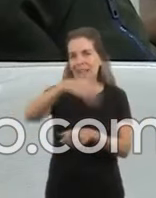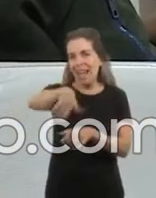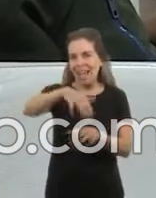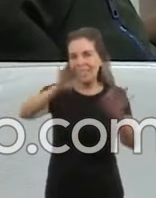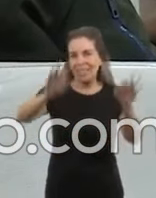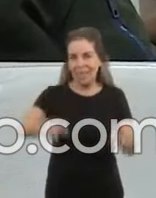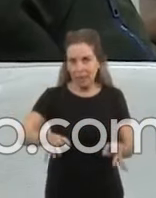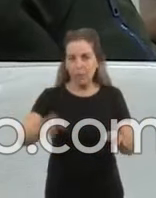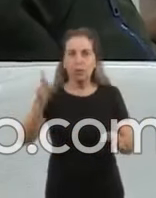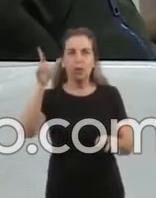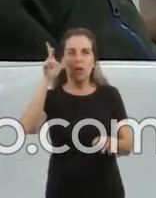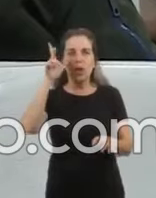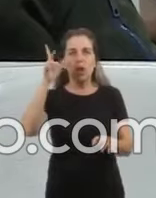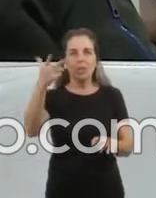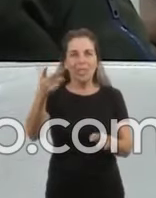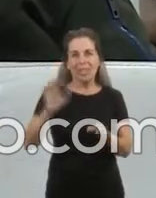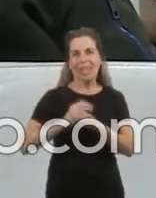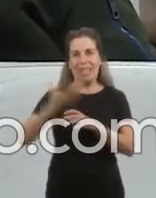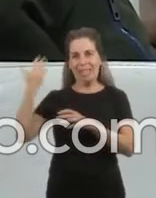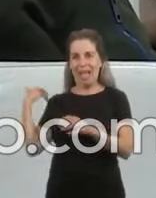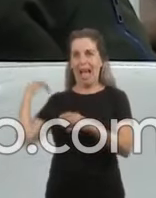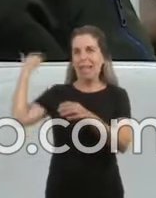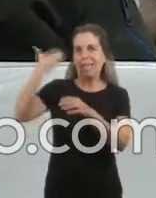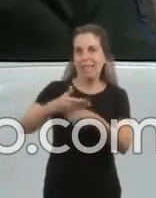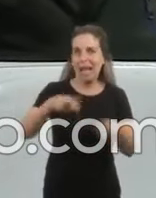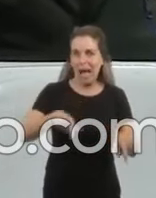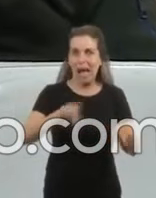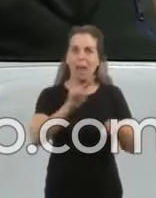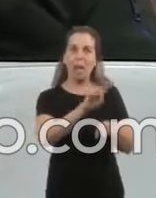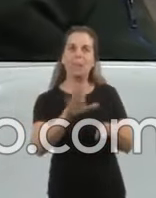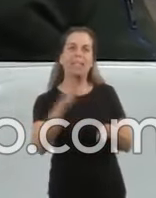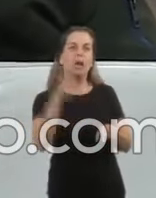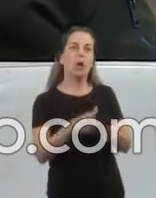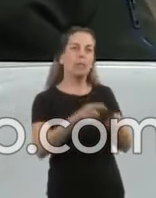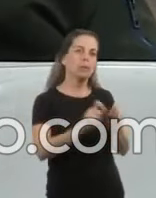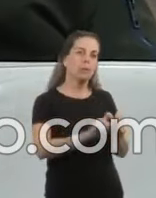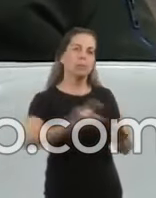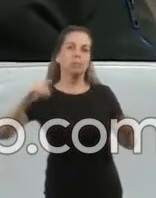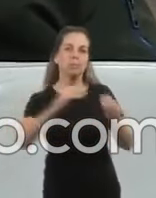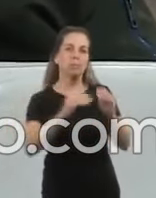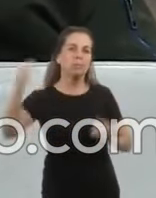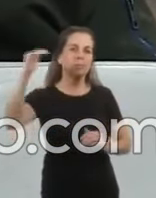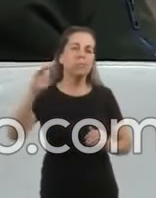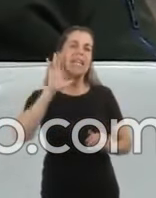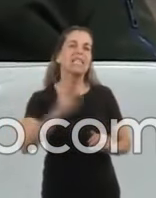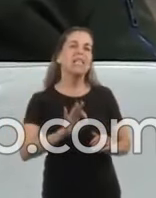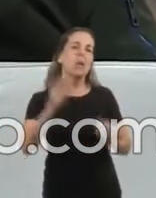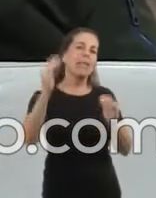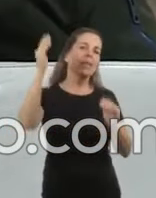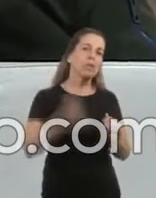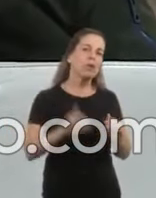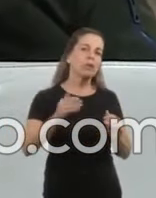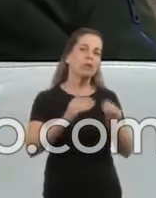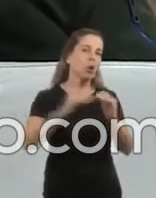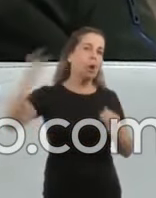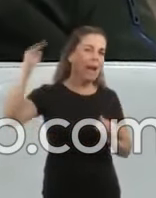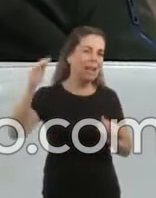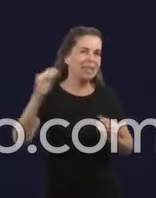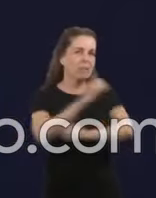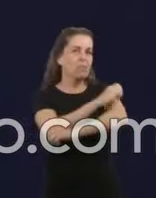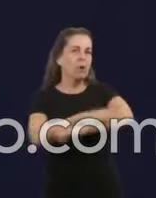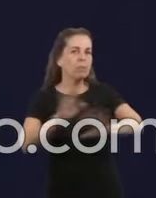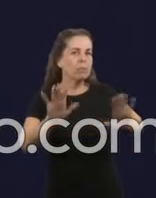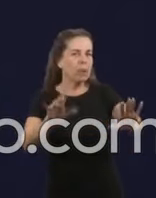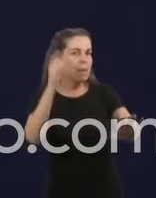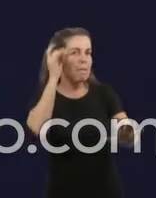que desde el 83 para acá de 20 25% estamos por arriba del 50 o sea con idas y vueltas siempre fue subiendo la pobreza des cuándo